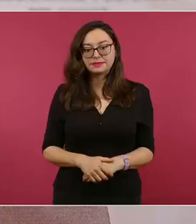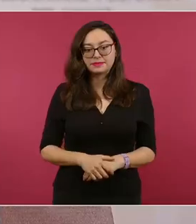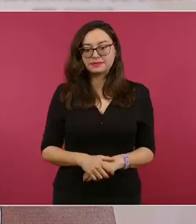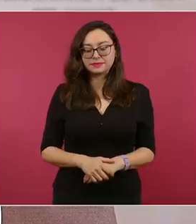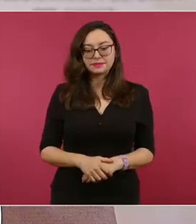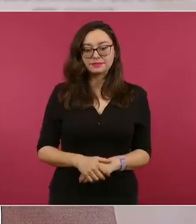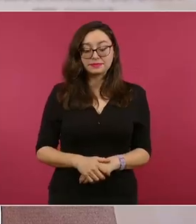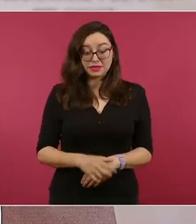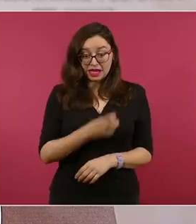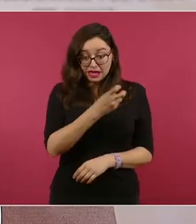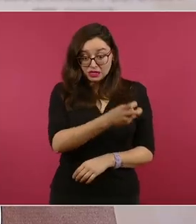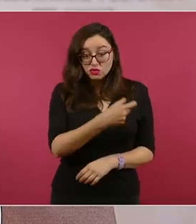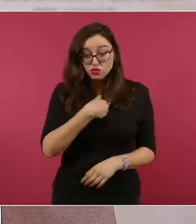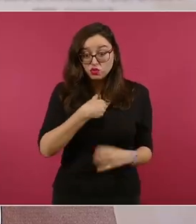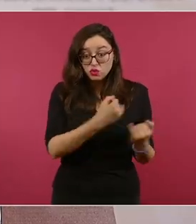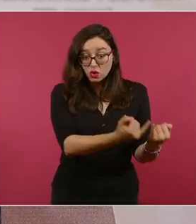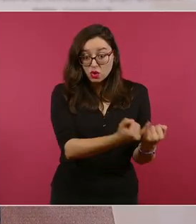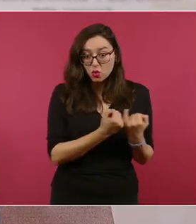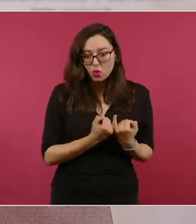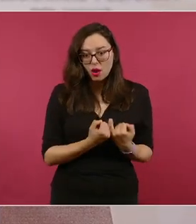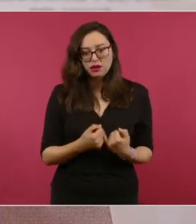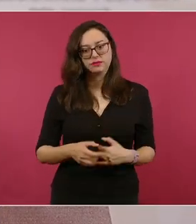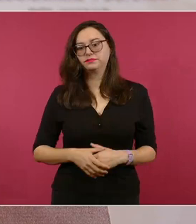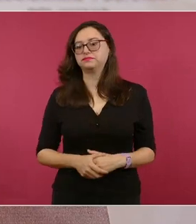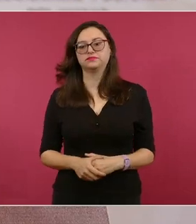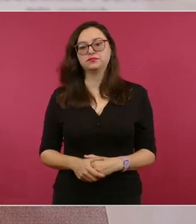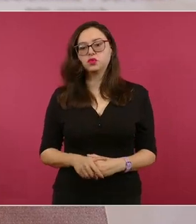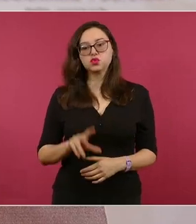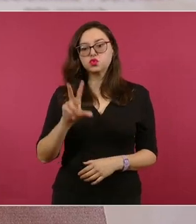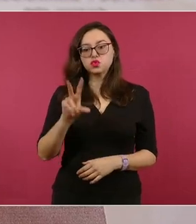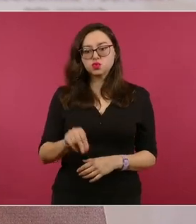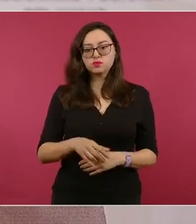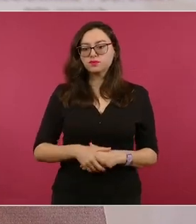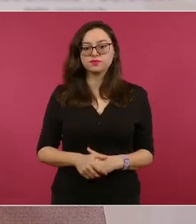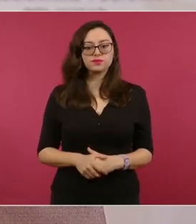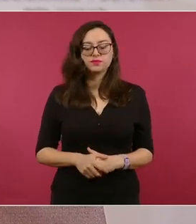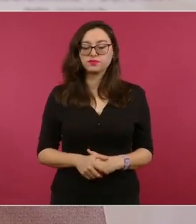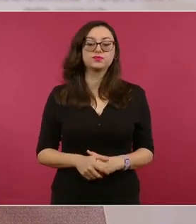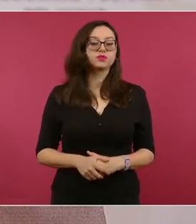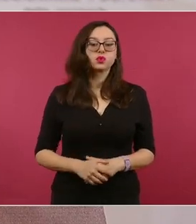ahora acaba de mostrarse cómo actuamos.